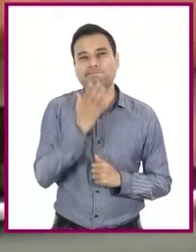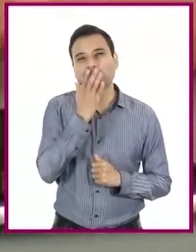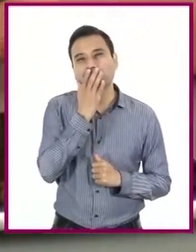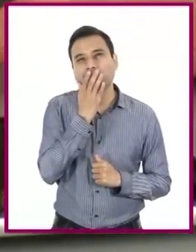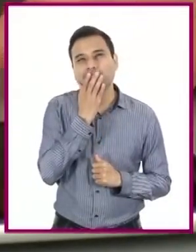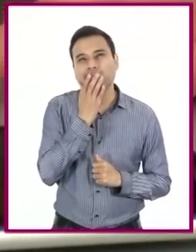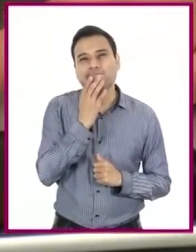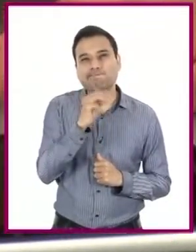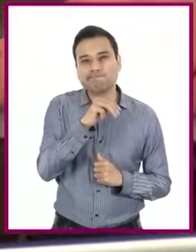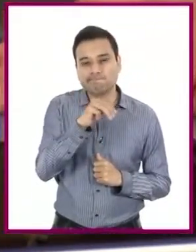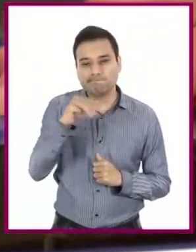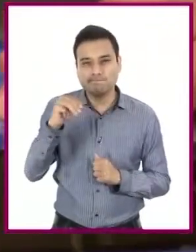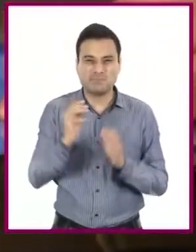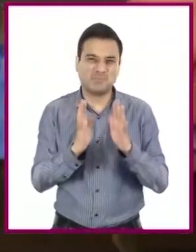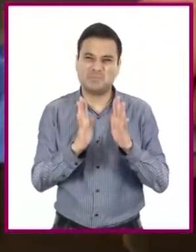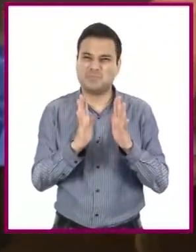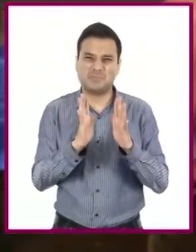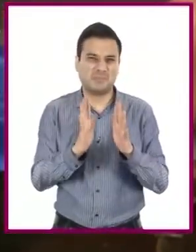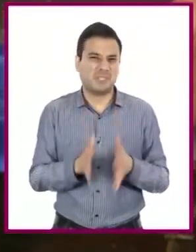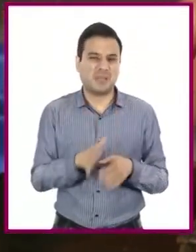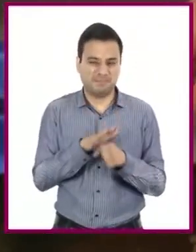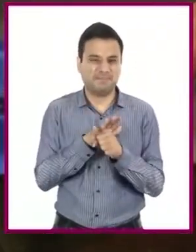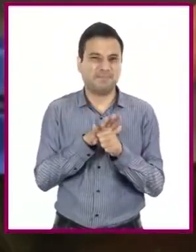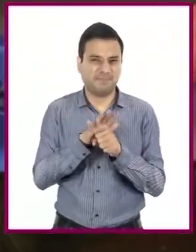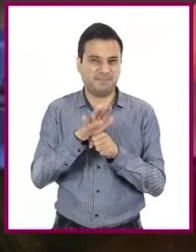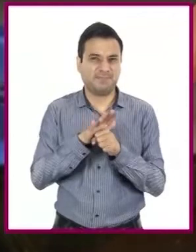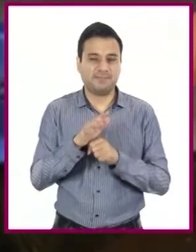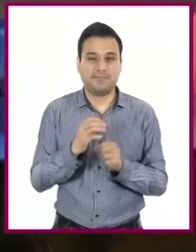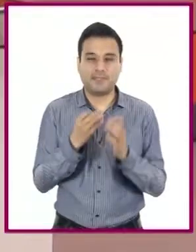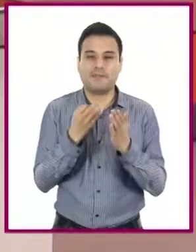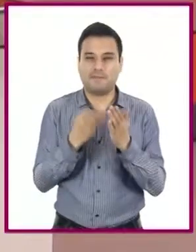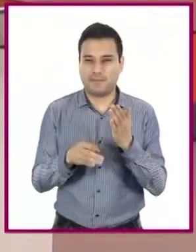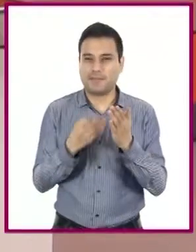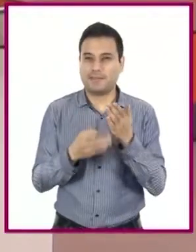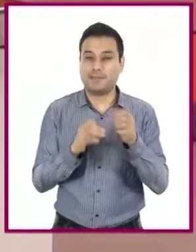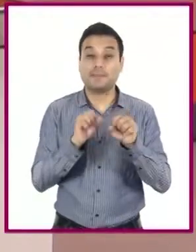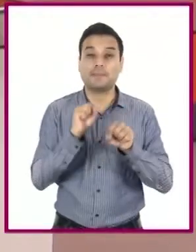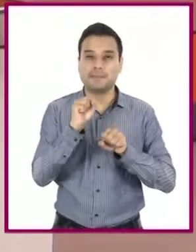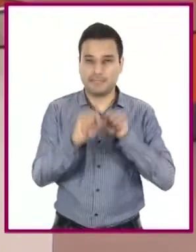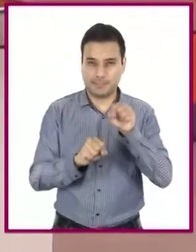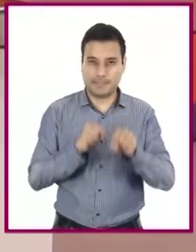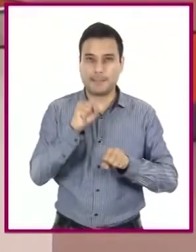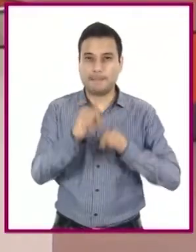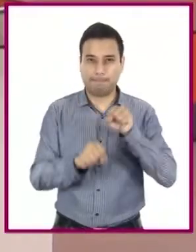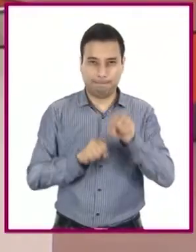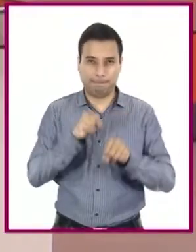Tal vez... Yo creo que con esto. Una bicicleta. Solo voy a dibujar una bicicleta.